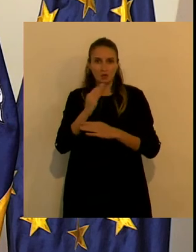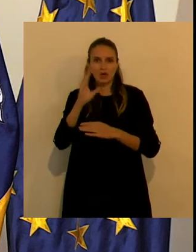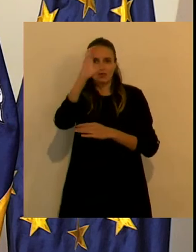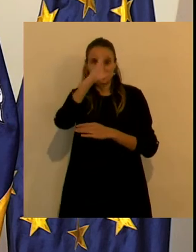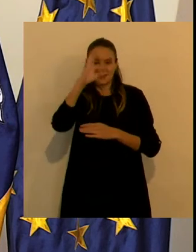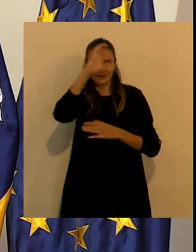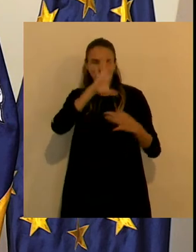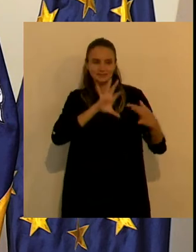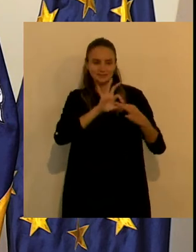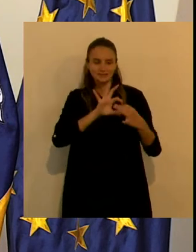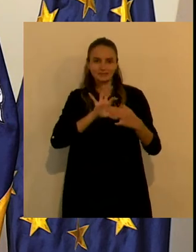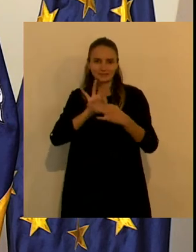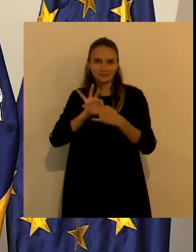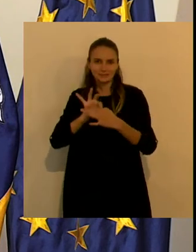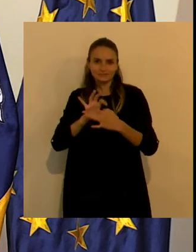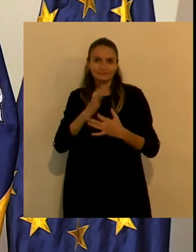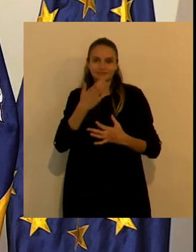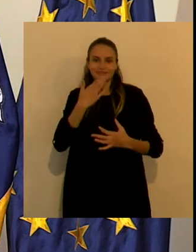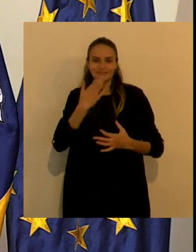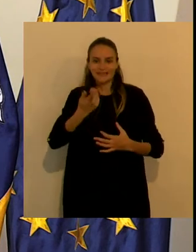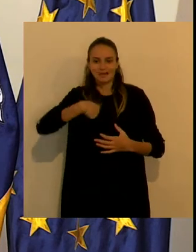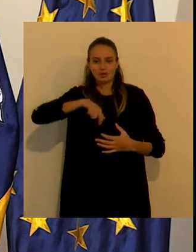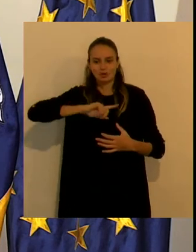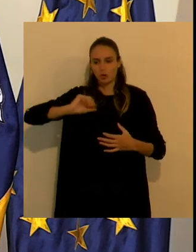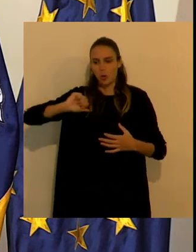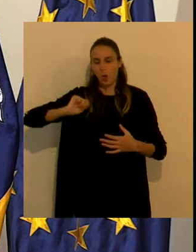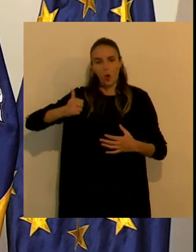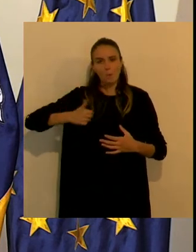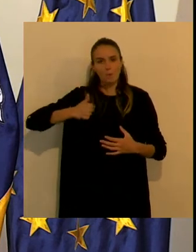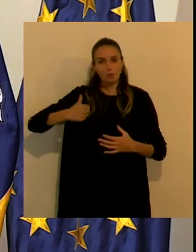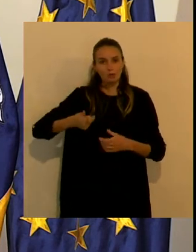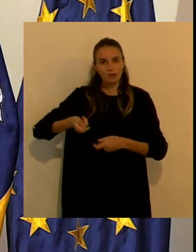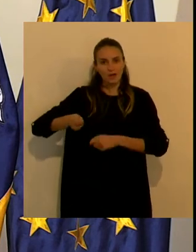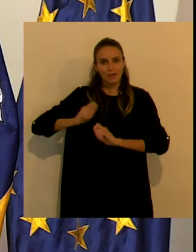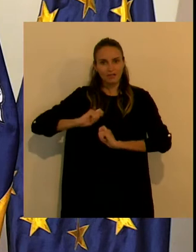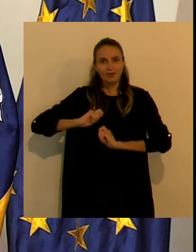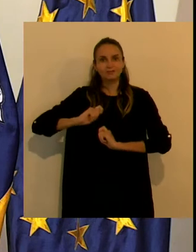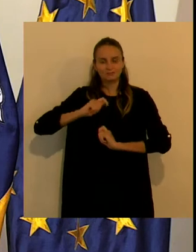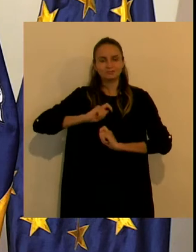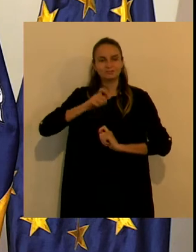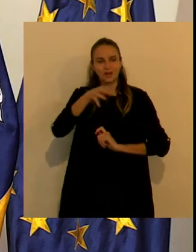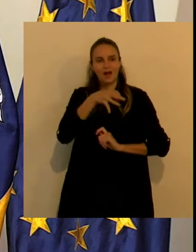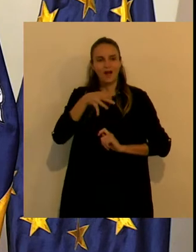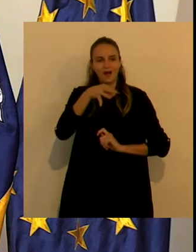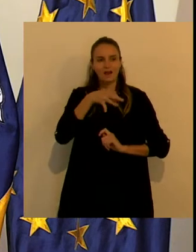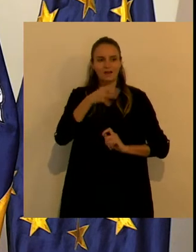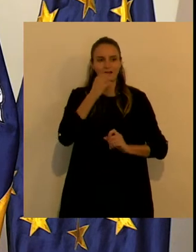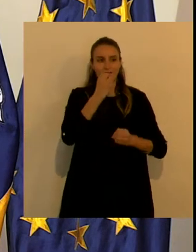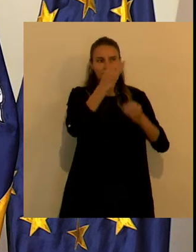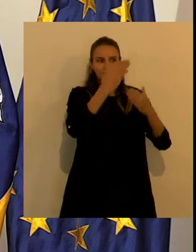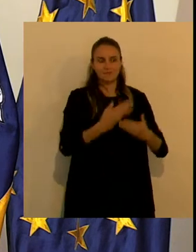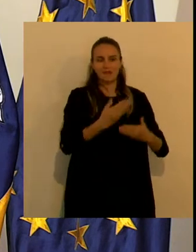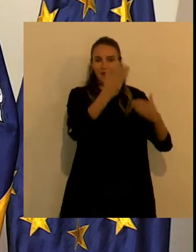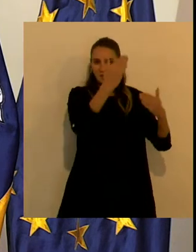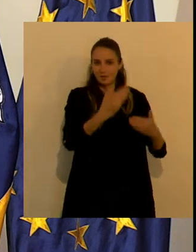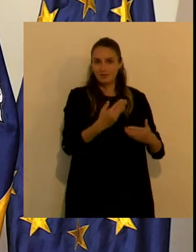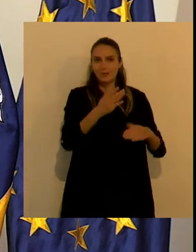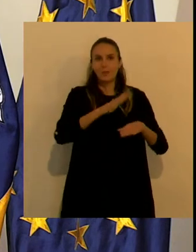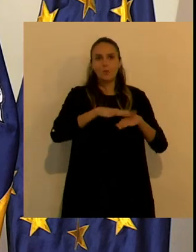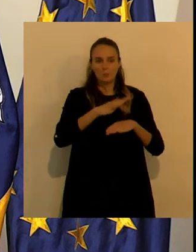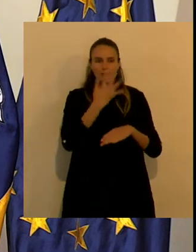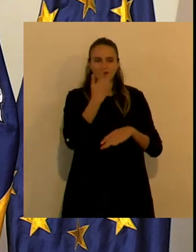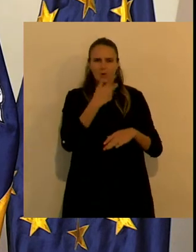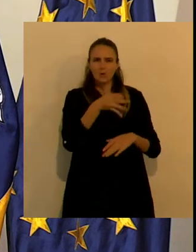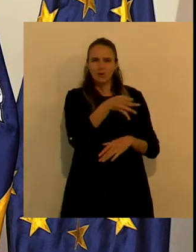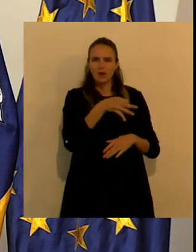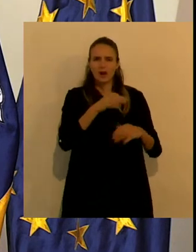de que si nos dan la oportunidad, les seguiremos trayendo a esta isla para que conozcan la maravilla de isla que es La Palma